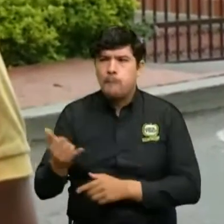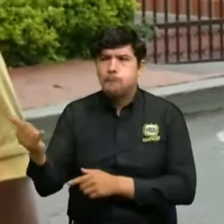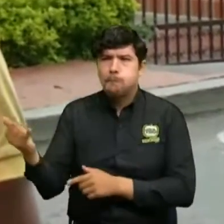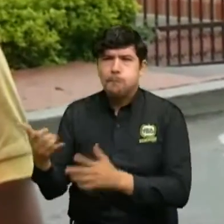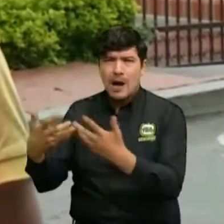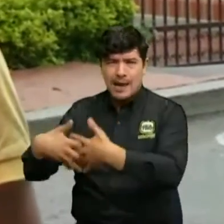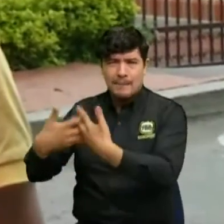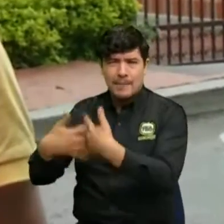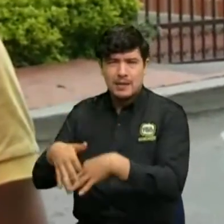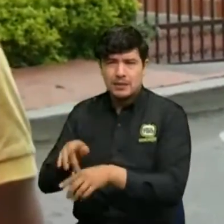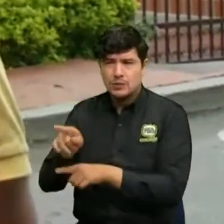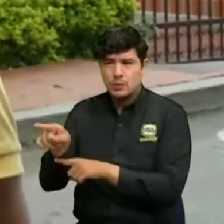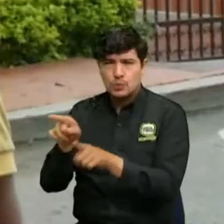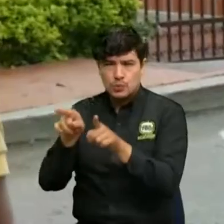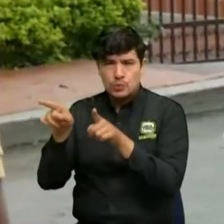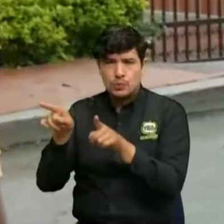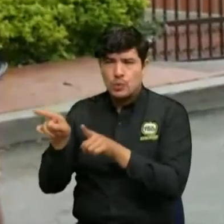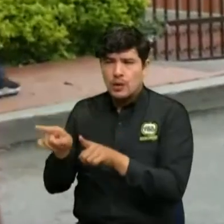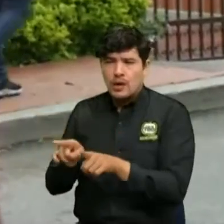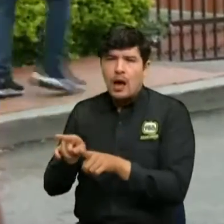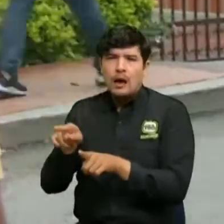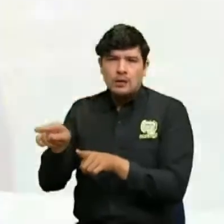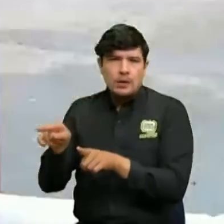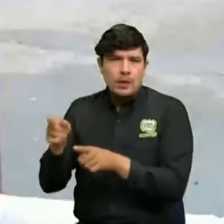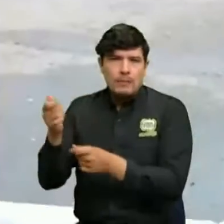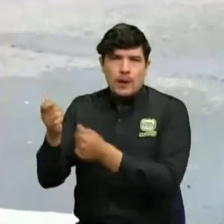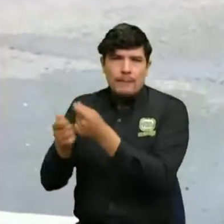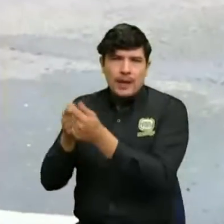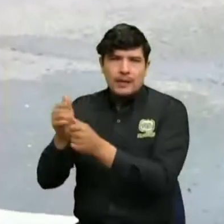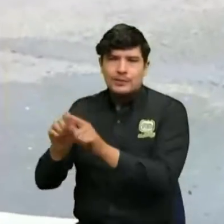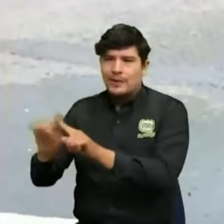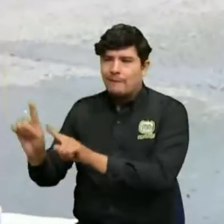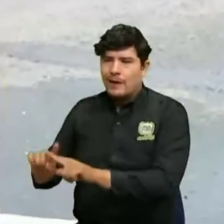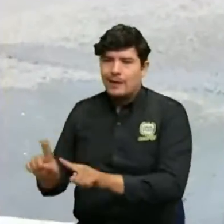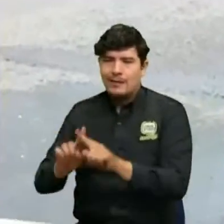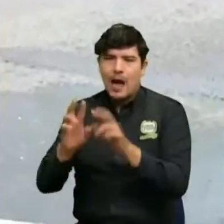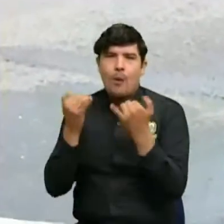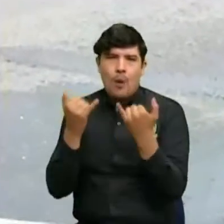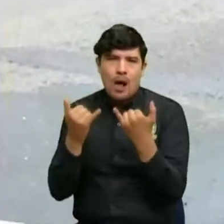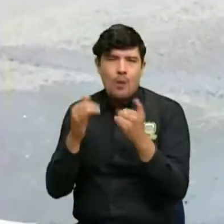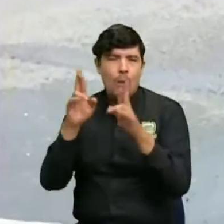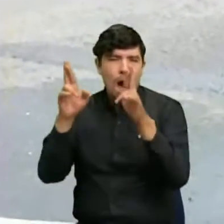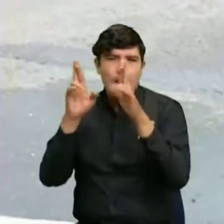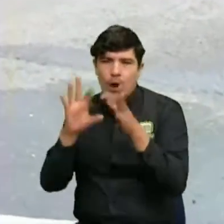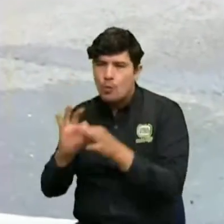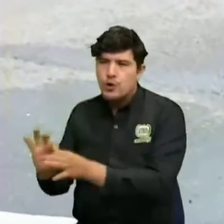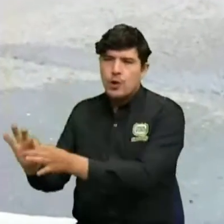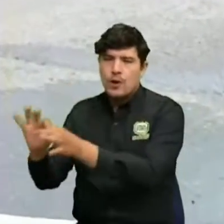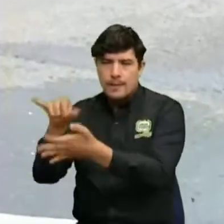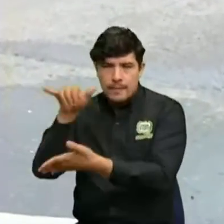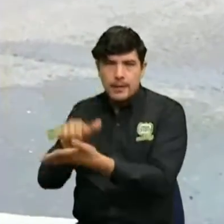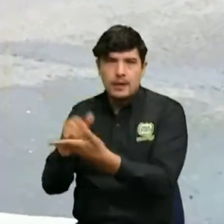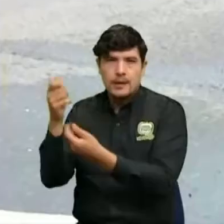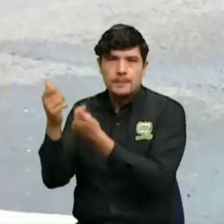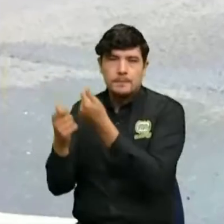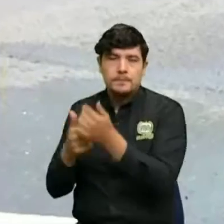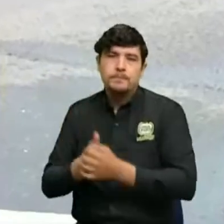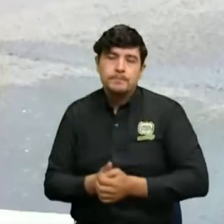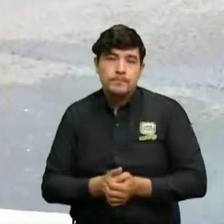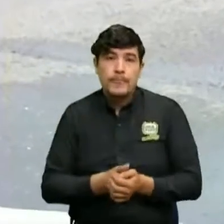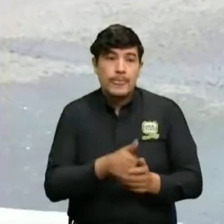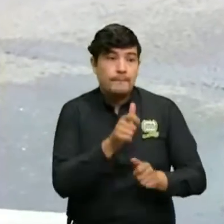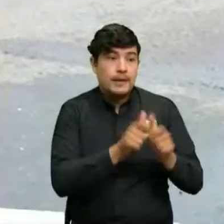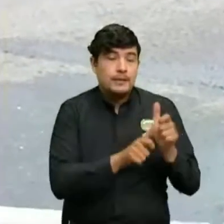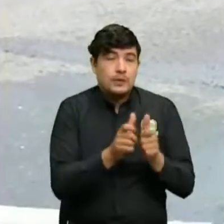quien tiene sus propios precios pues hay muchas personas de bajos recursos que no pueden adquirir sus beneficios